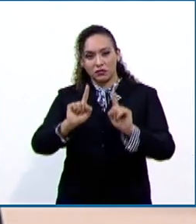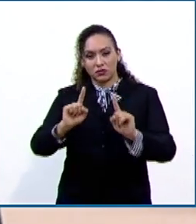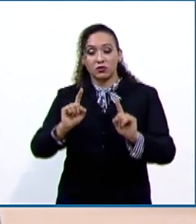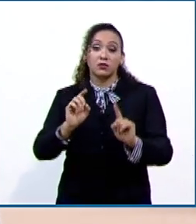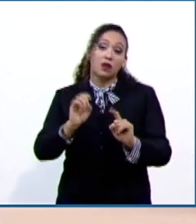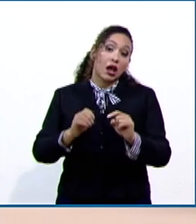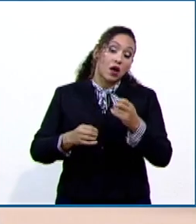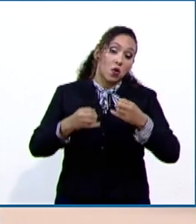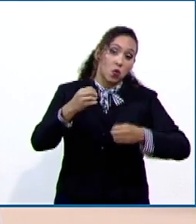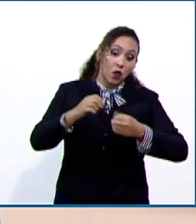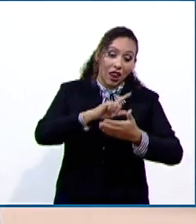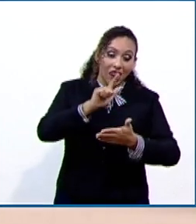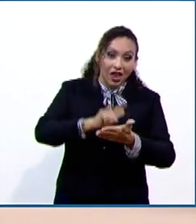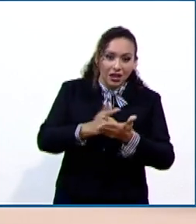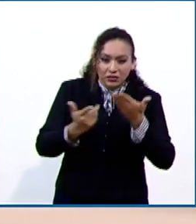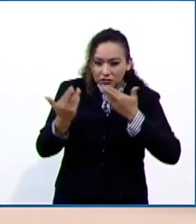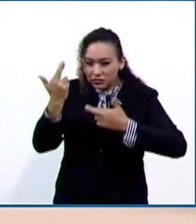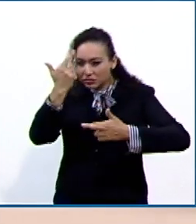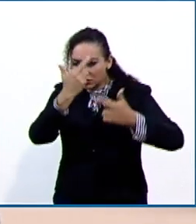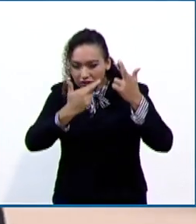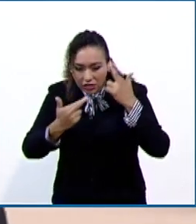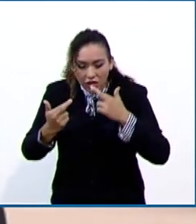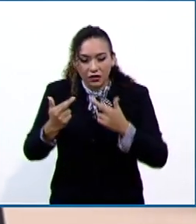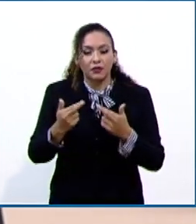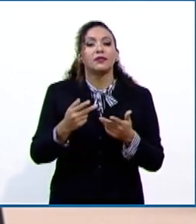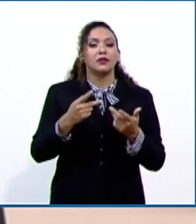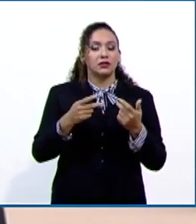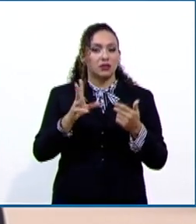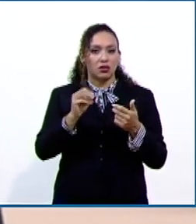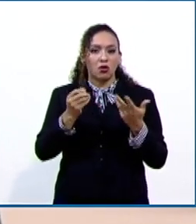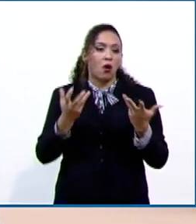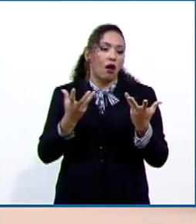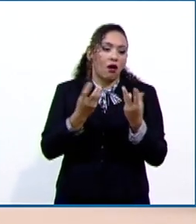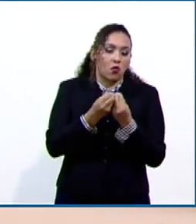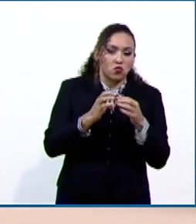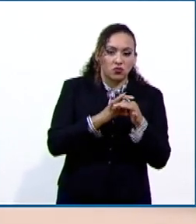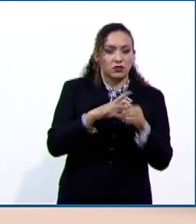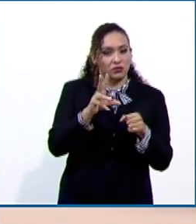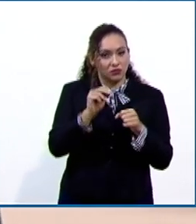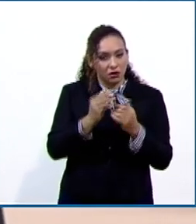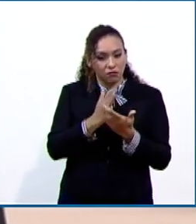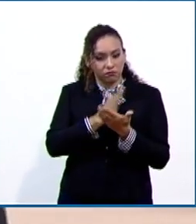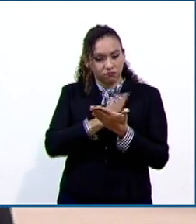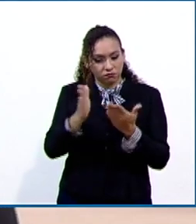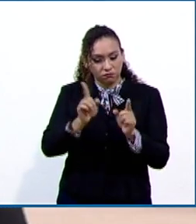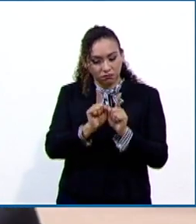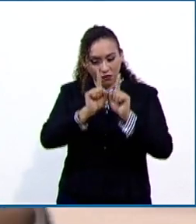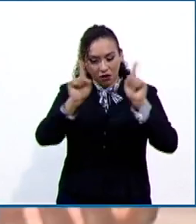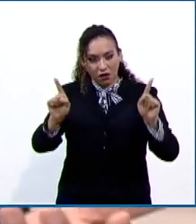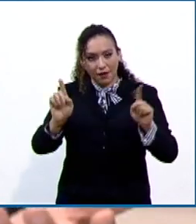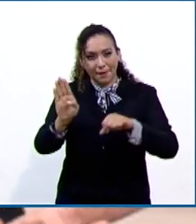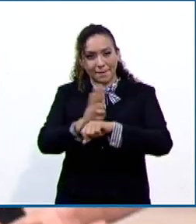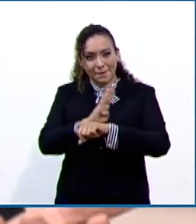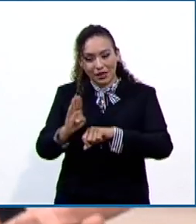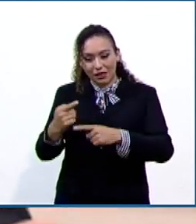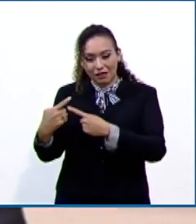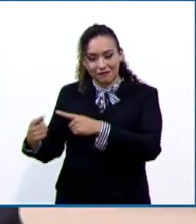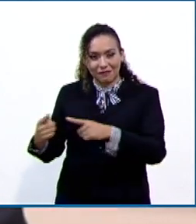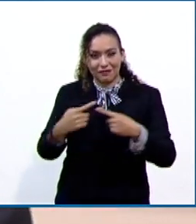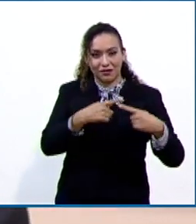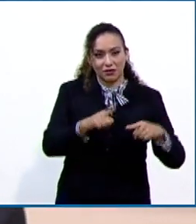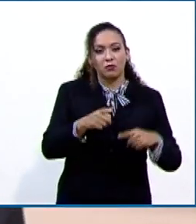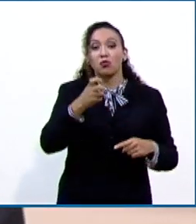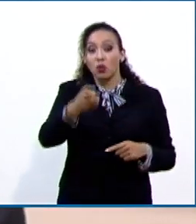Si estiman ellos que esta decisión de la jueza tiene los defectos que señalan, que lo recurran. Para